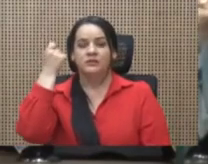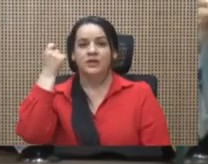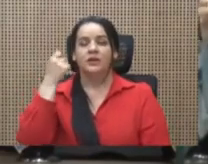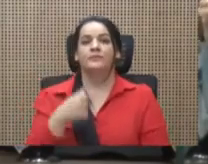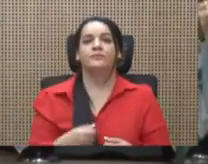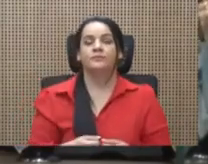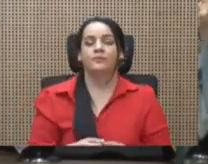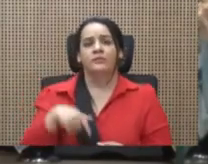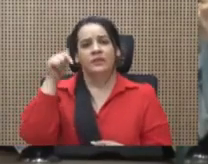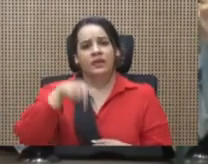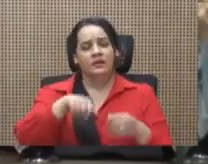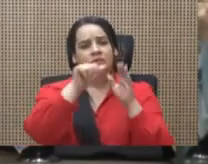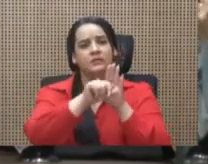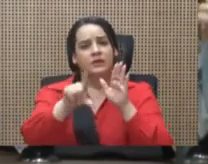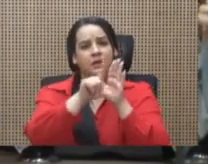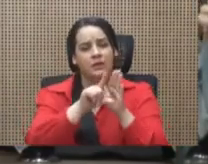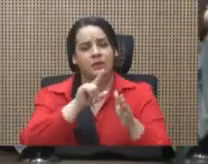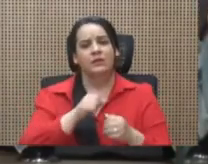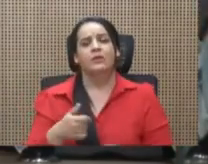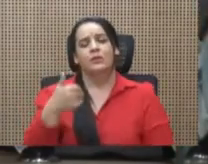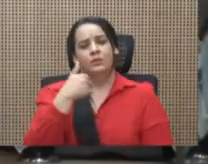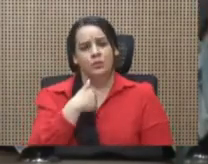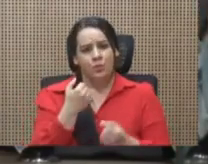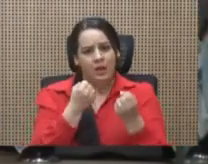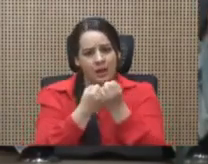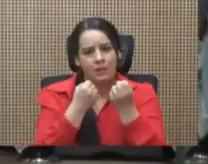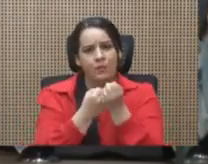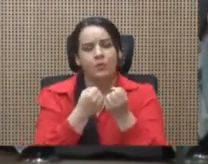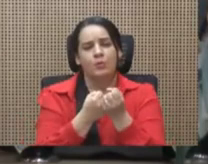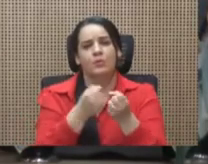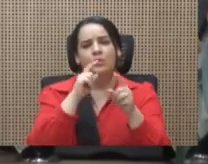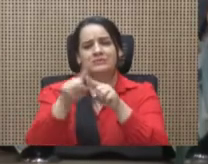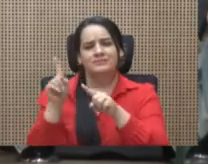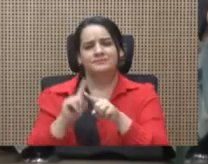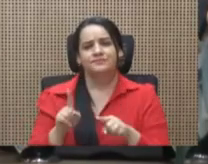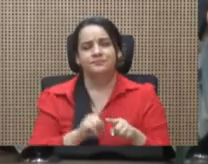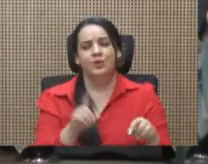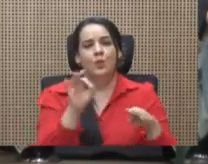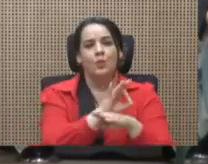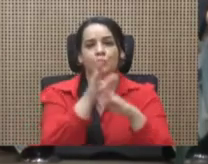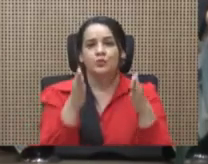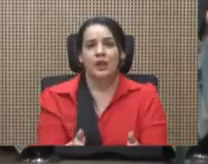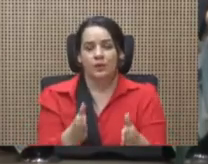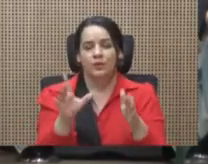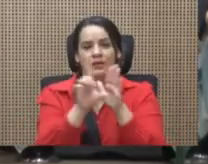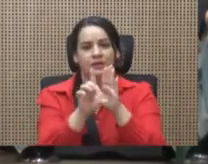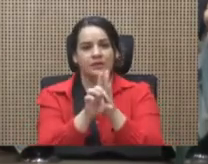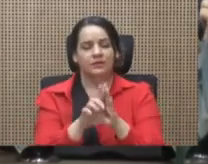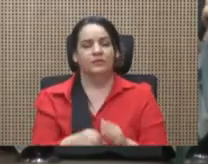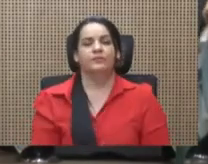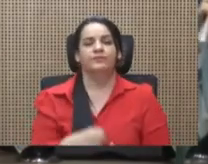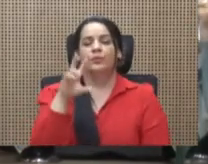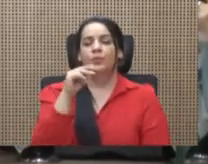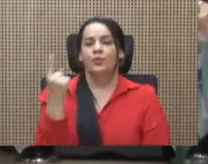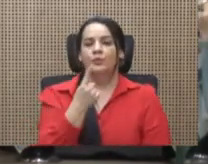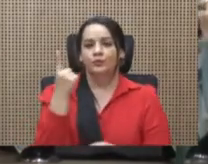esta Asamblea Legislativa contó con el apoyo de múltiples funcionarios legislativos, no solamente